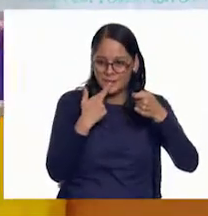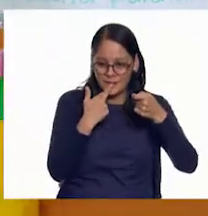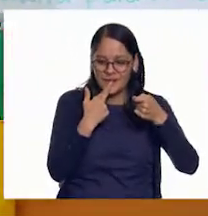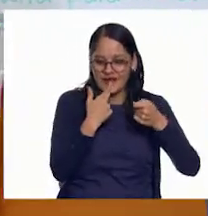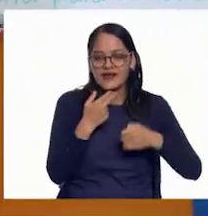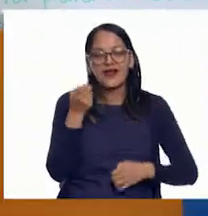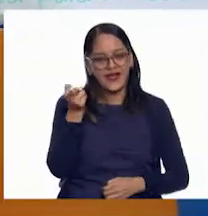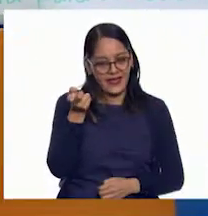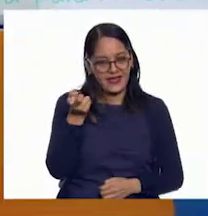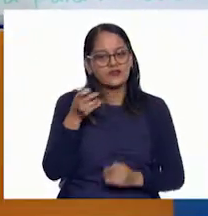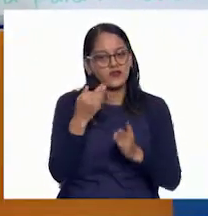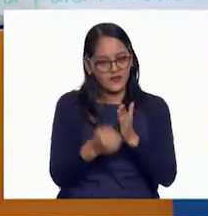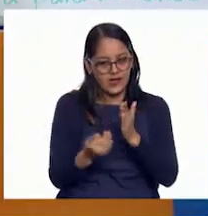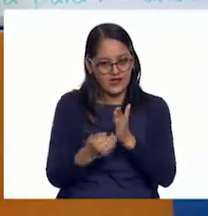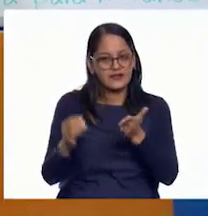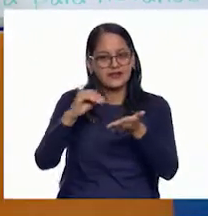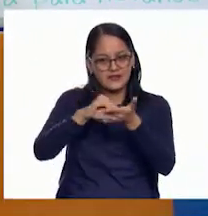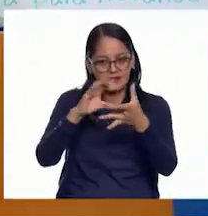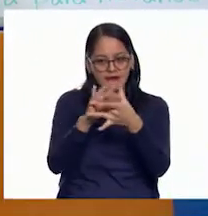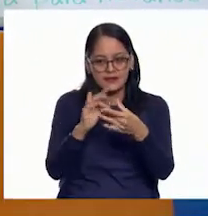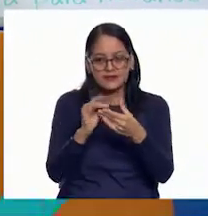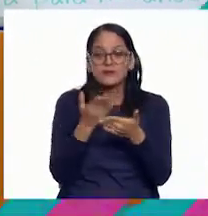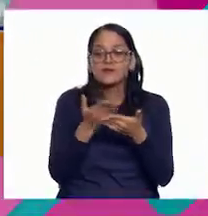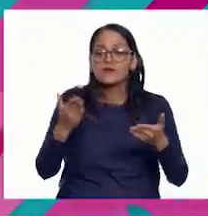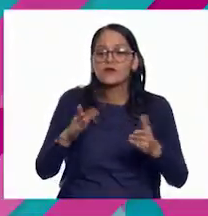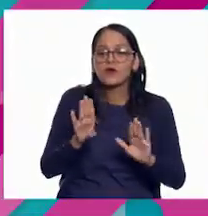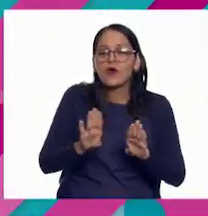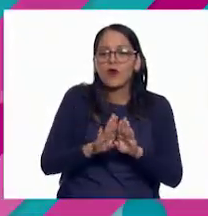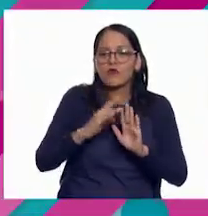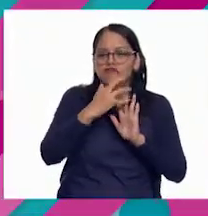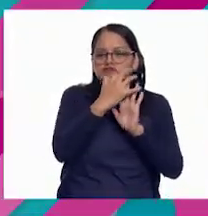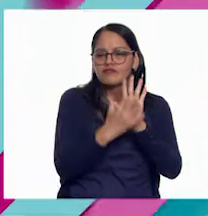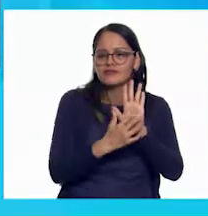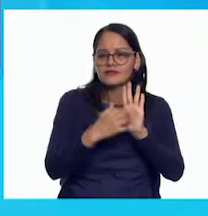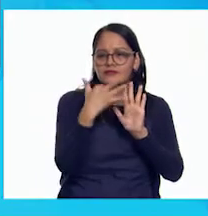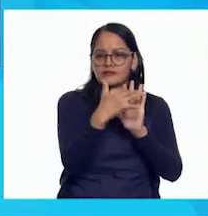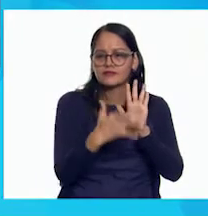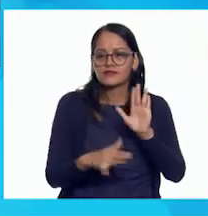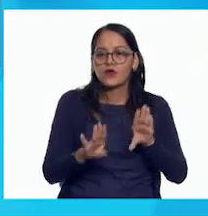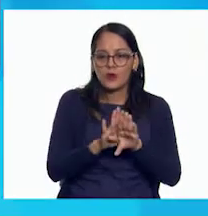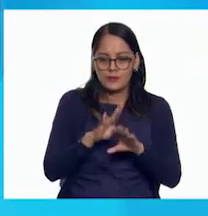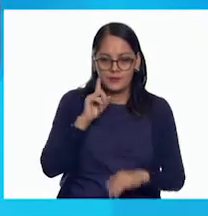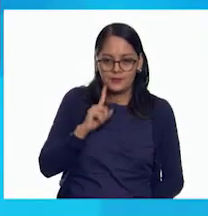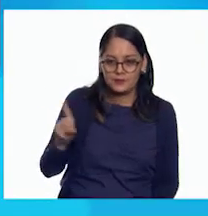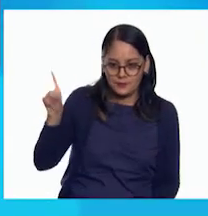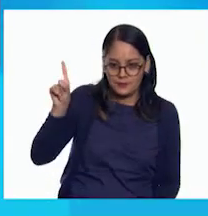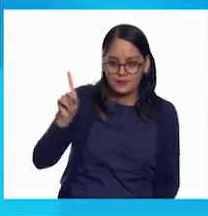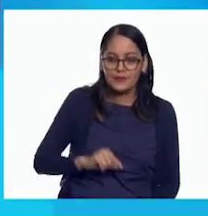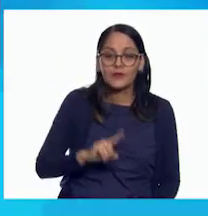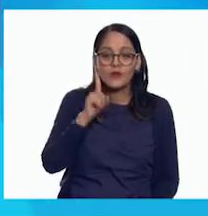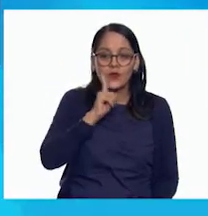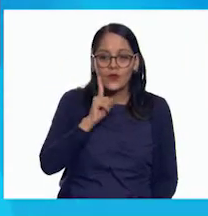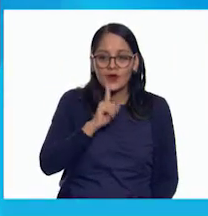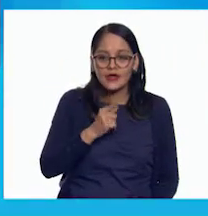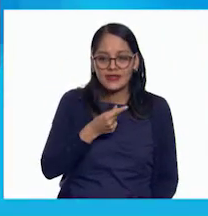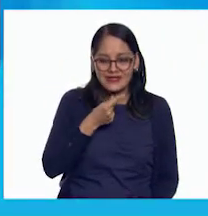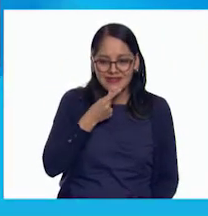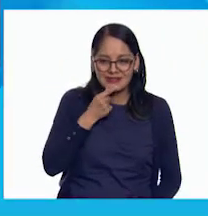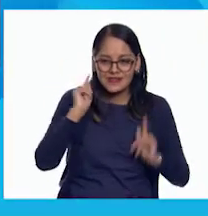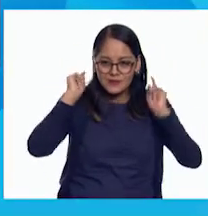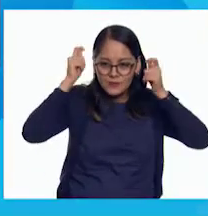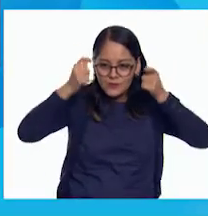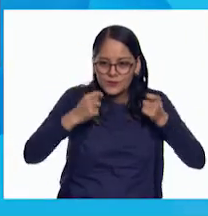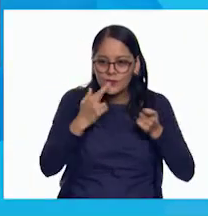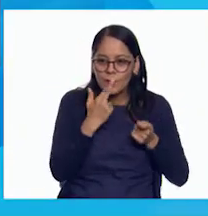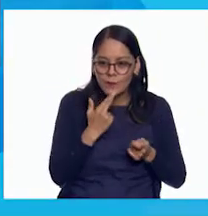Pero vamos a ver cómo queda nuestro texto. Ay, a ver, vamos a ver. Y dice... Caperucita Roja iba por el